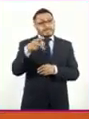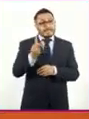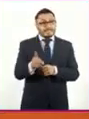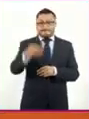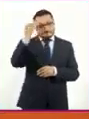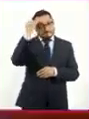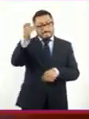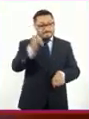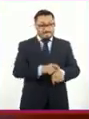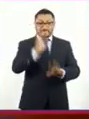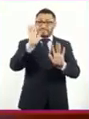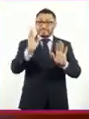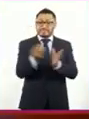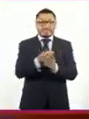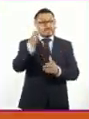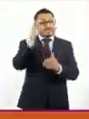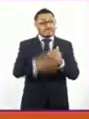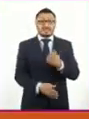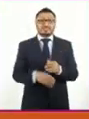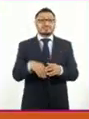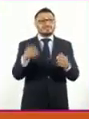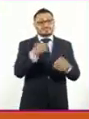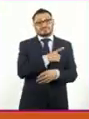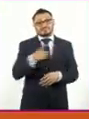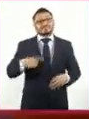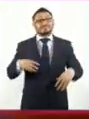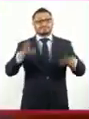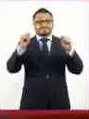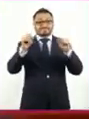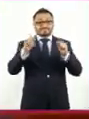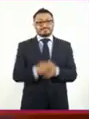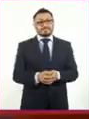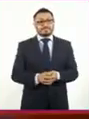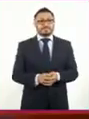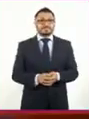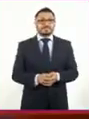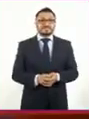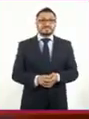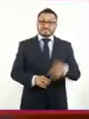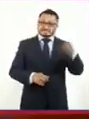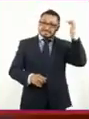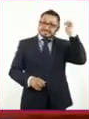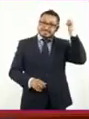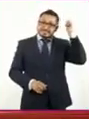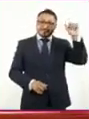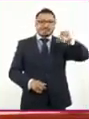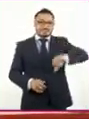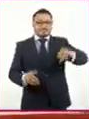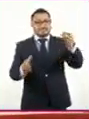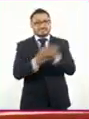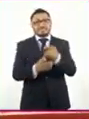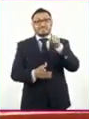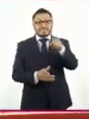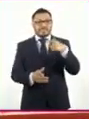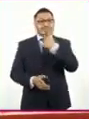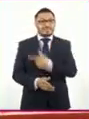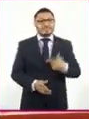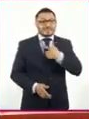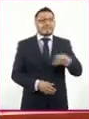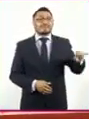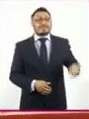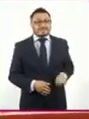ya se terminó el tiempo de la sesión y tenemos que despedirnos. Esperamos que esta sesión les haya parecido